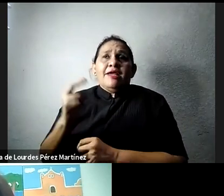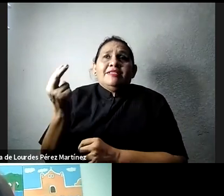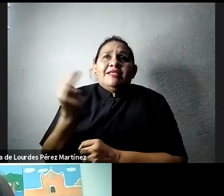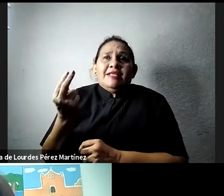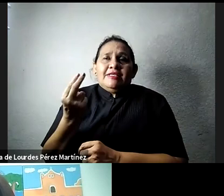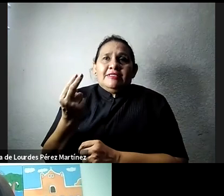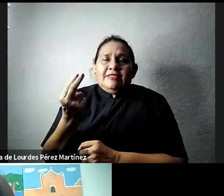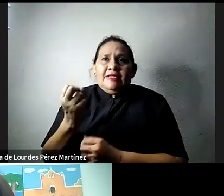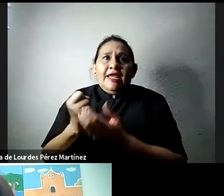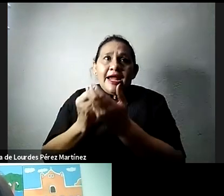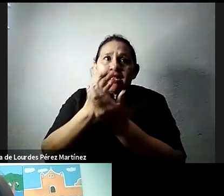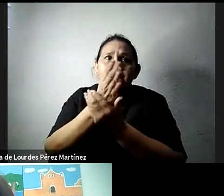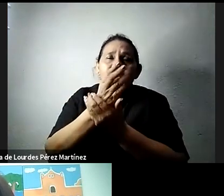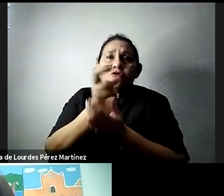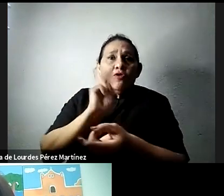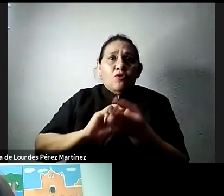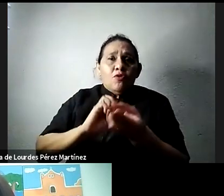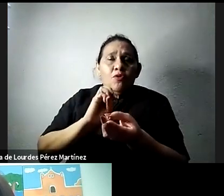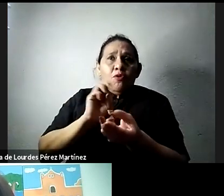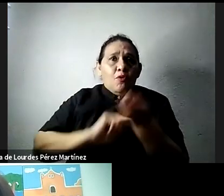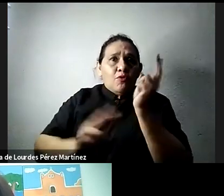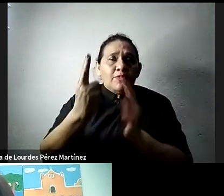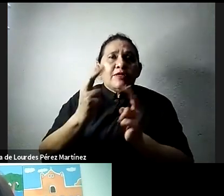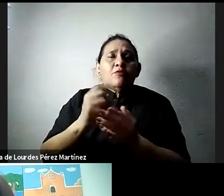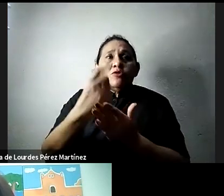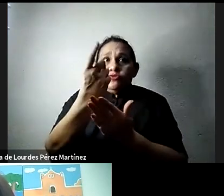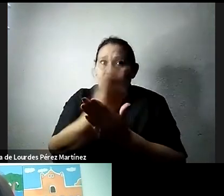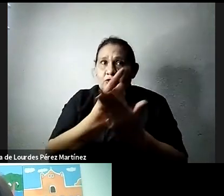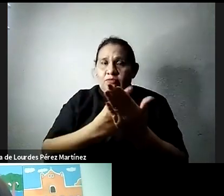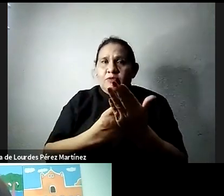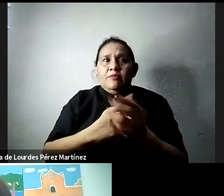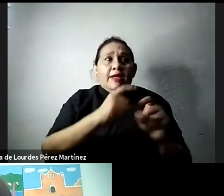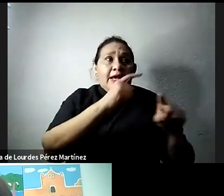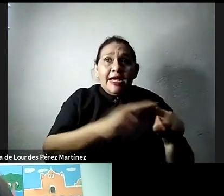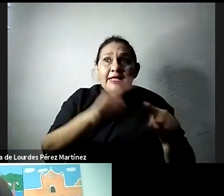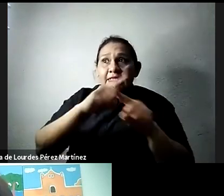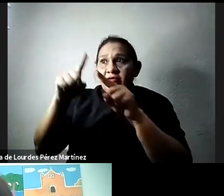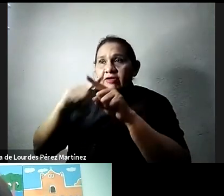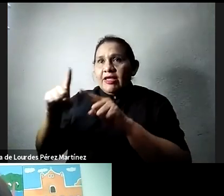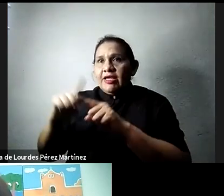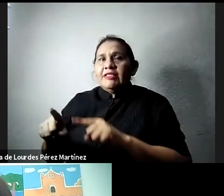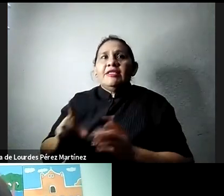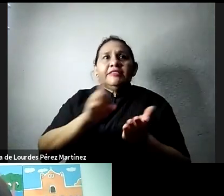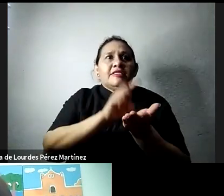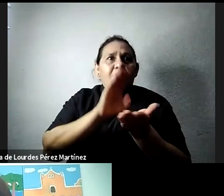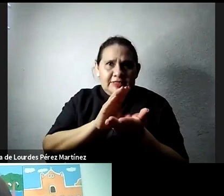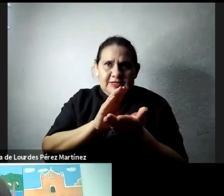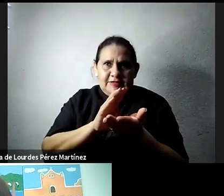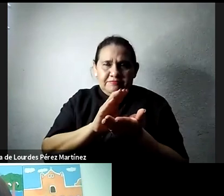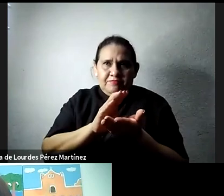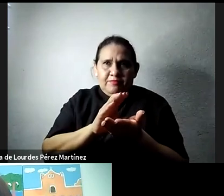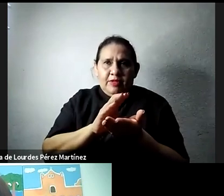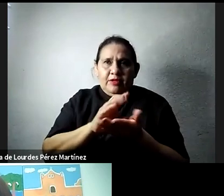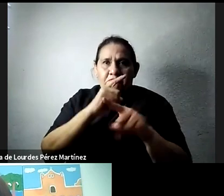de acceso universal. Cuando nosotros diseñamos, ¿no? Para diferentes tipos de discapacidades, le vamos